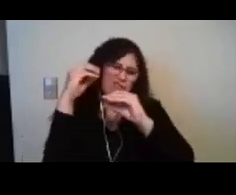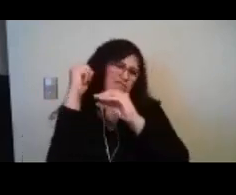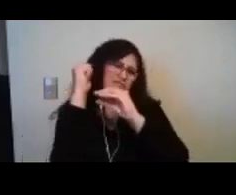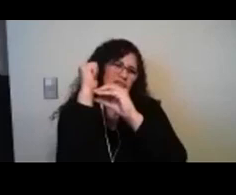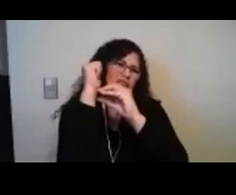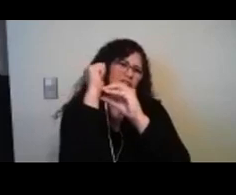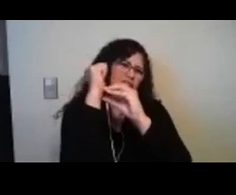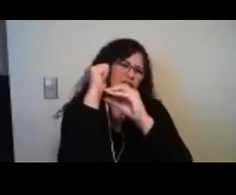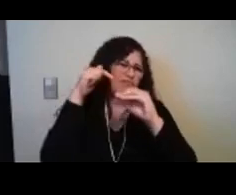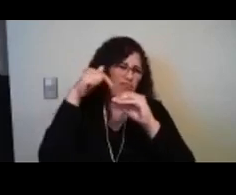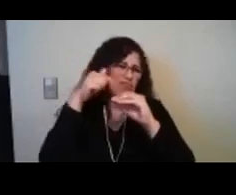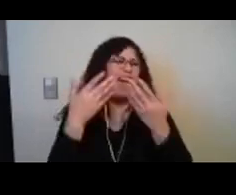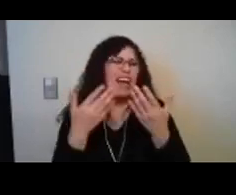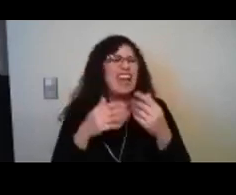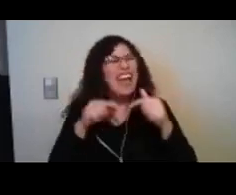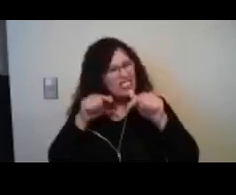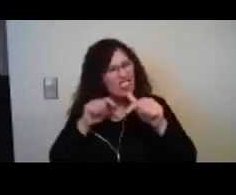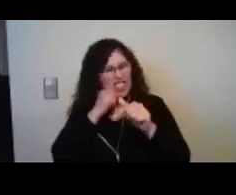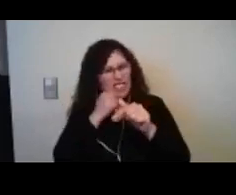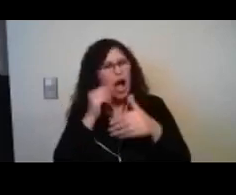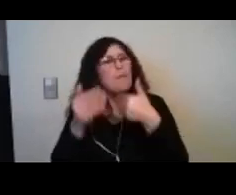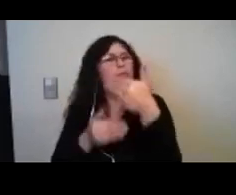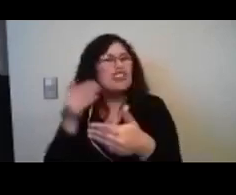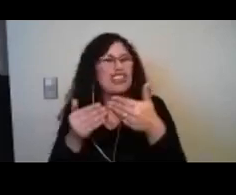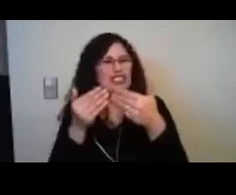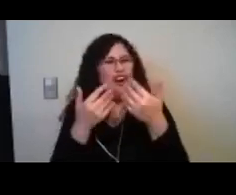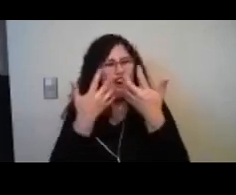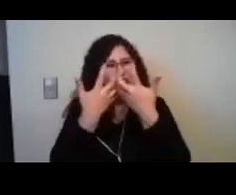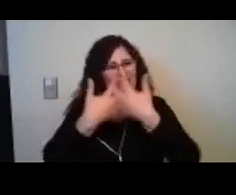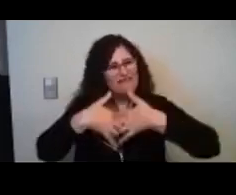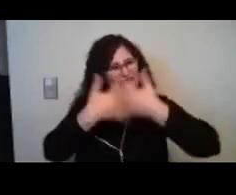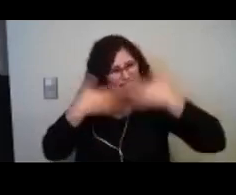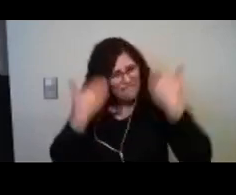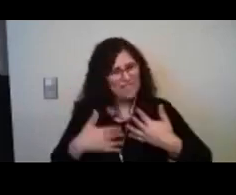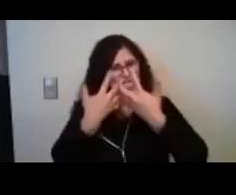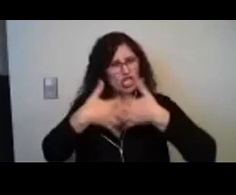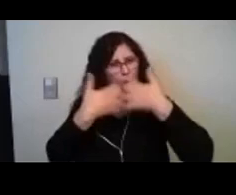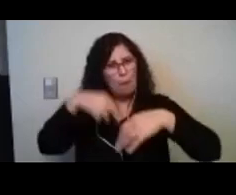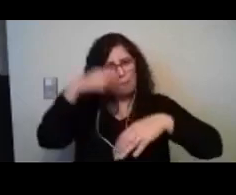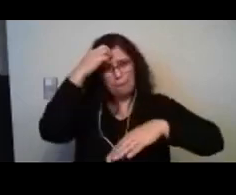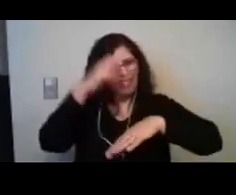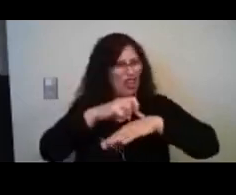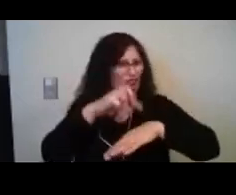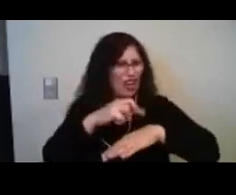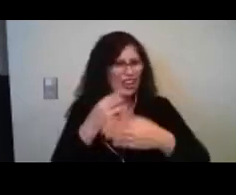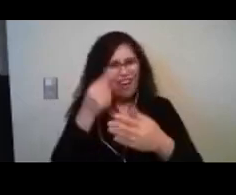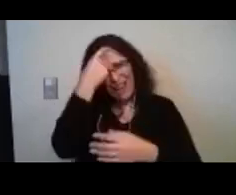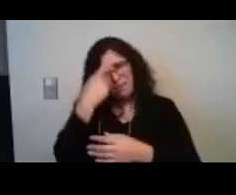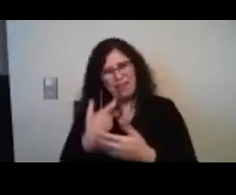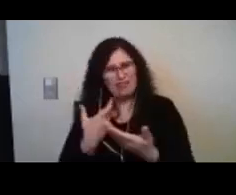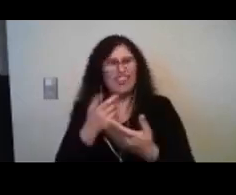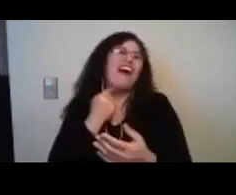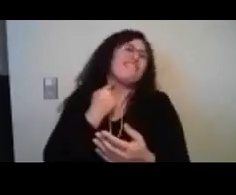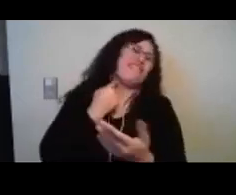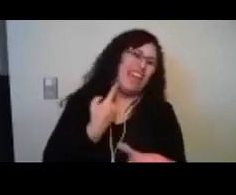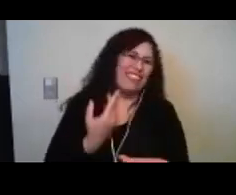un proceso fisiopatológico que puede afectar en el desarrollo de las personas o puede afectar ya